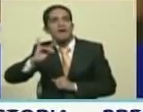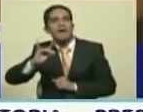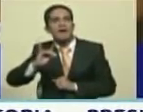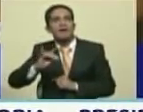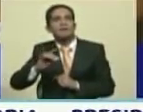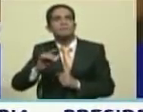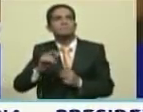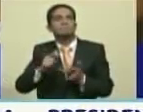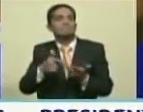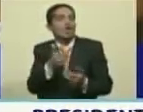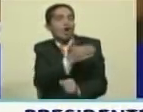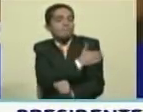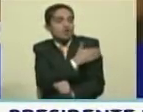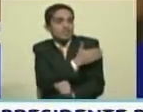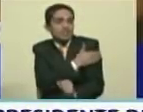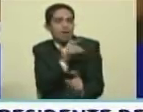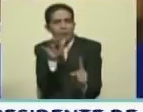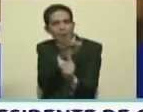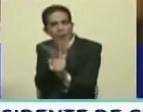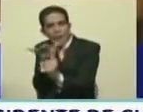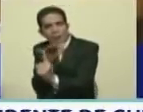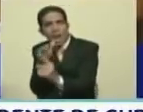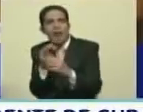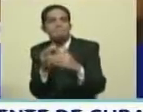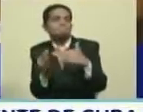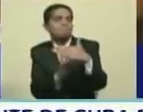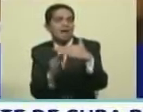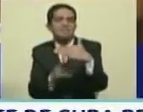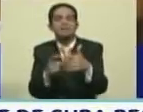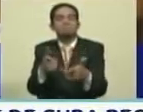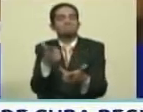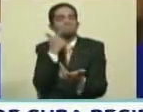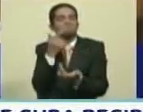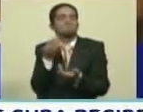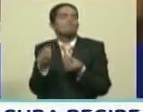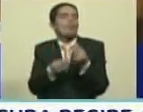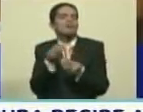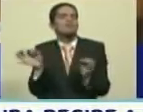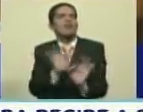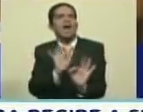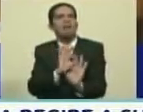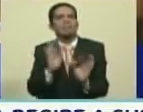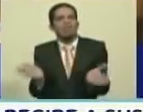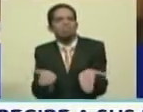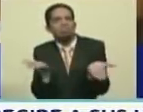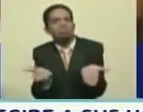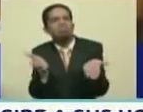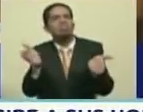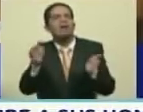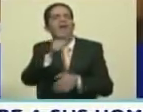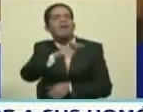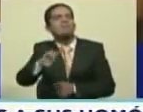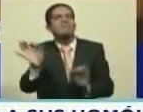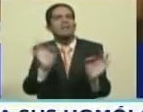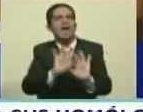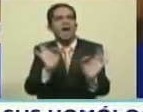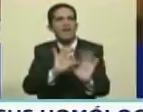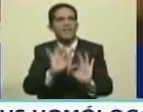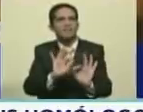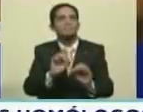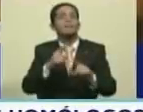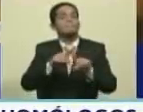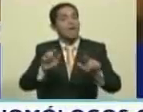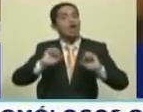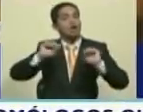si la derecha no confunde a nuestras bases, no es nada, no levanta gente. Claro, cuando empieza a mentir y